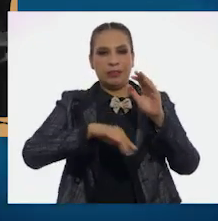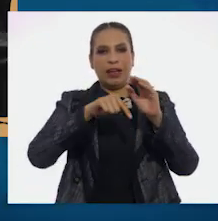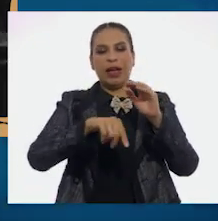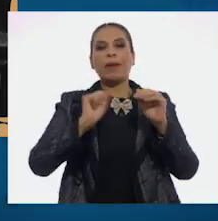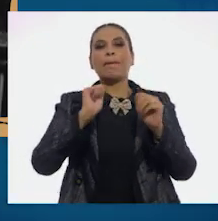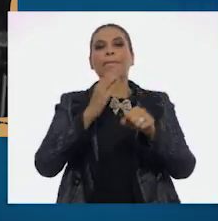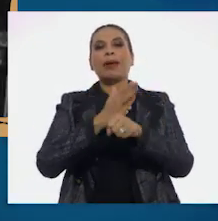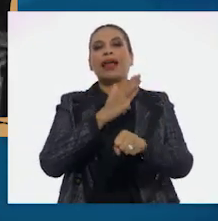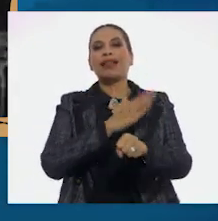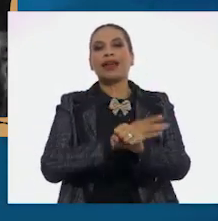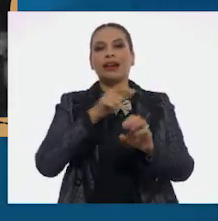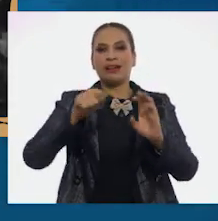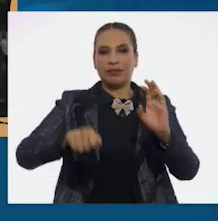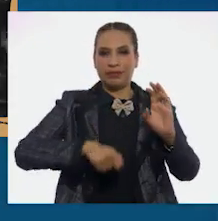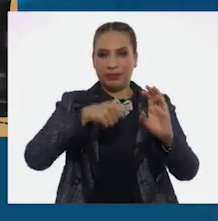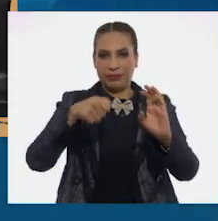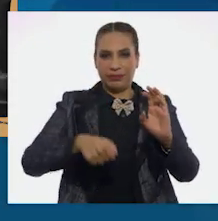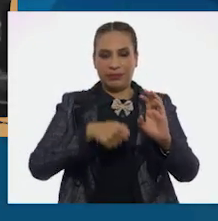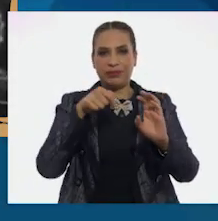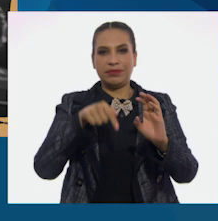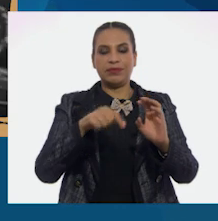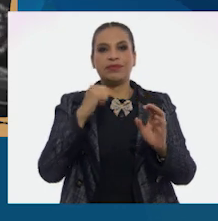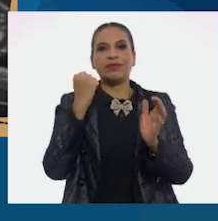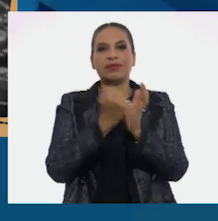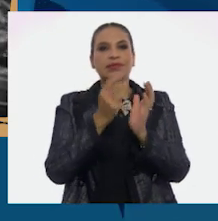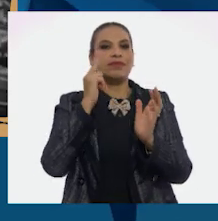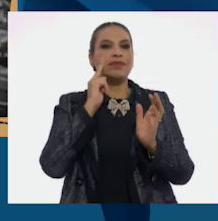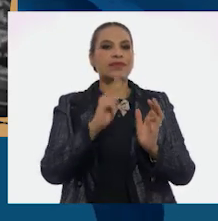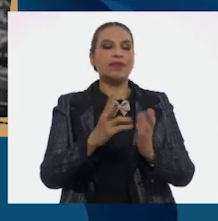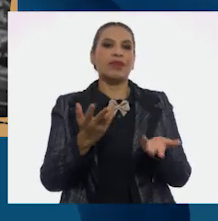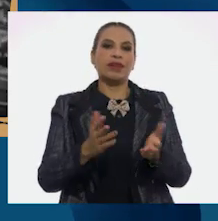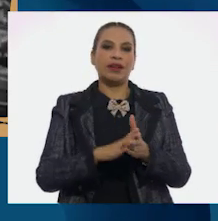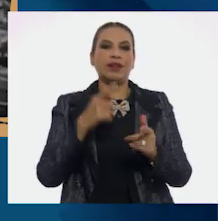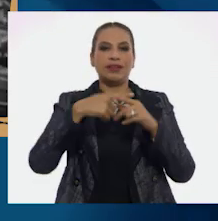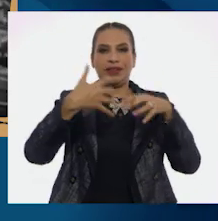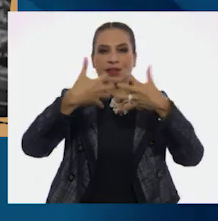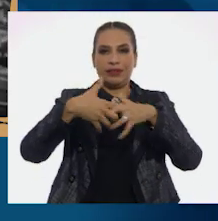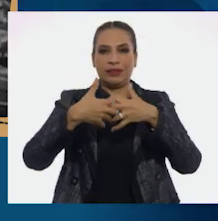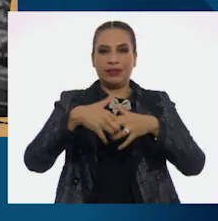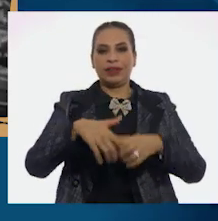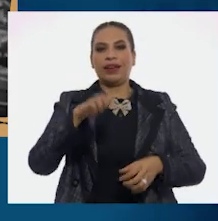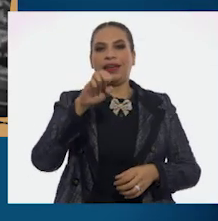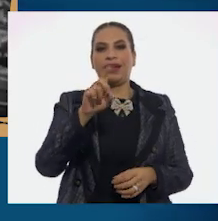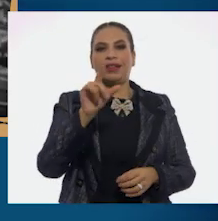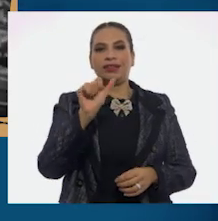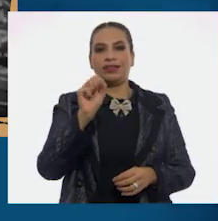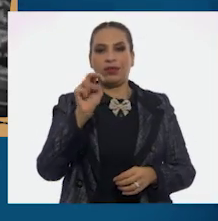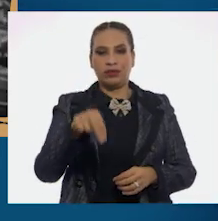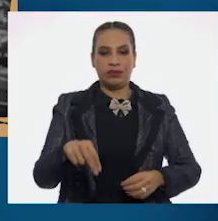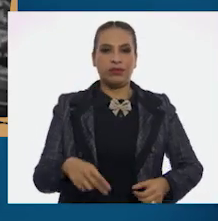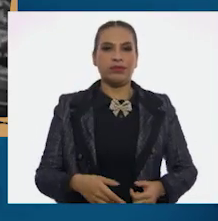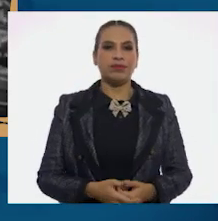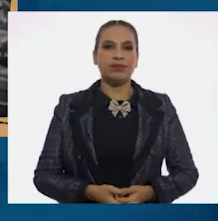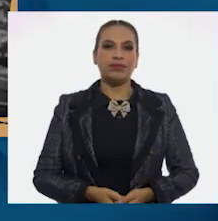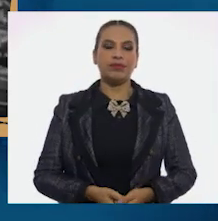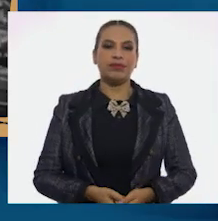madera acompañada de su manivela, con el sello inconfundible de las fábricas de Edison.